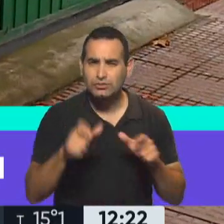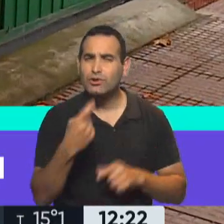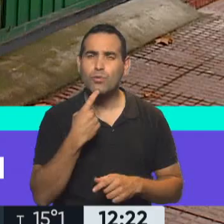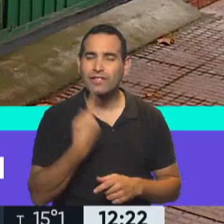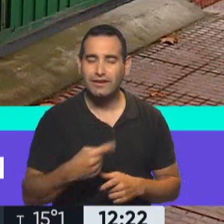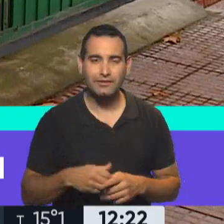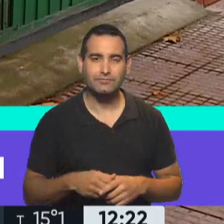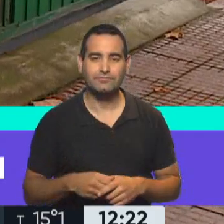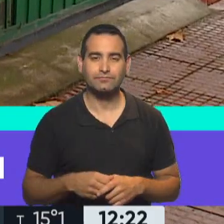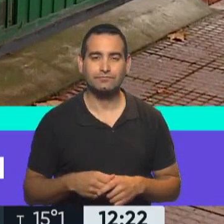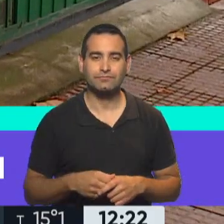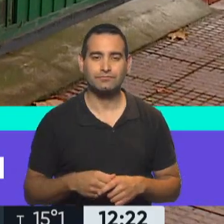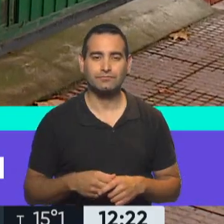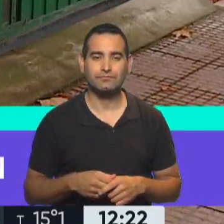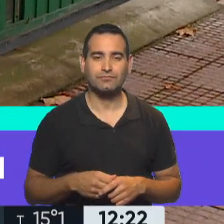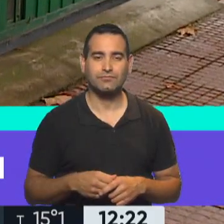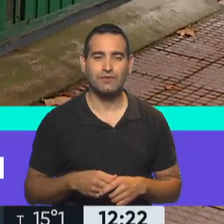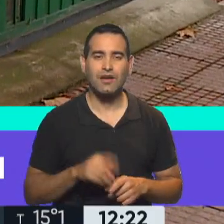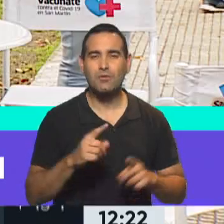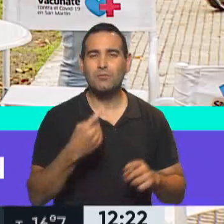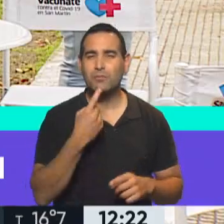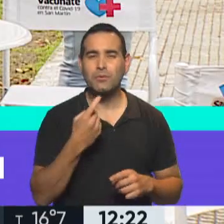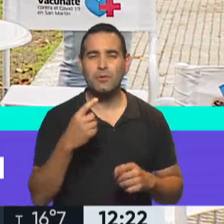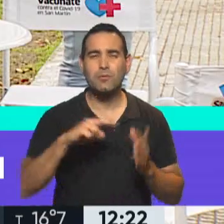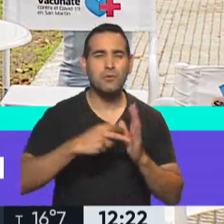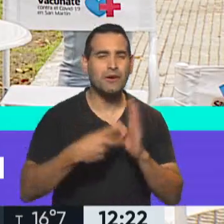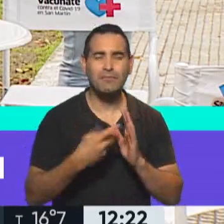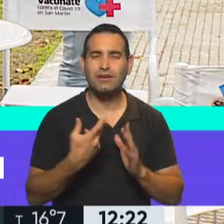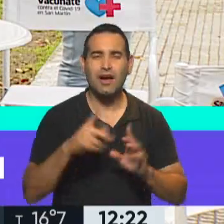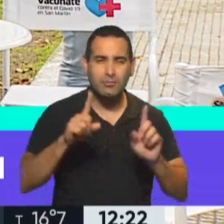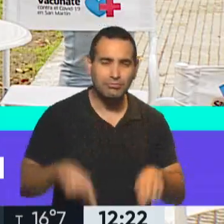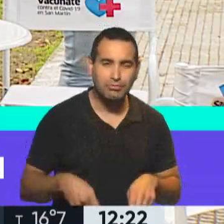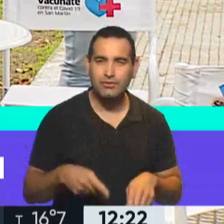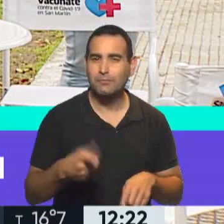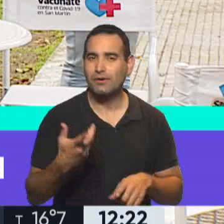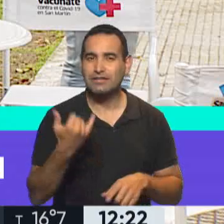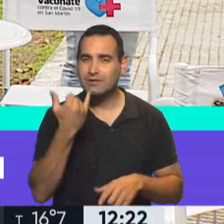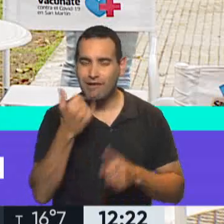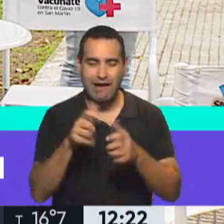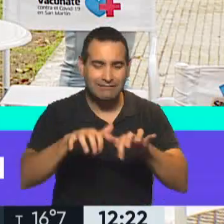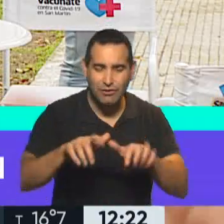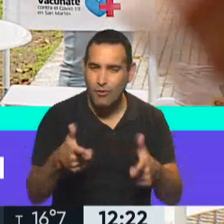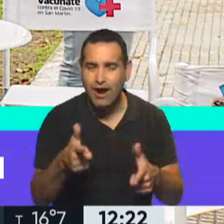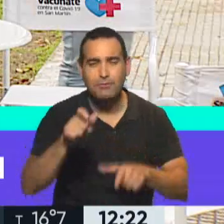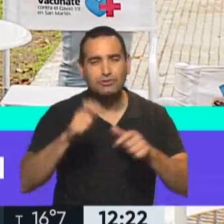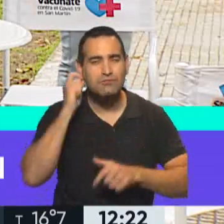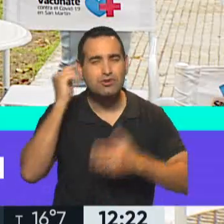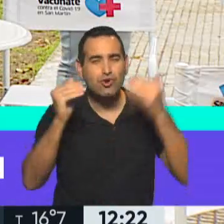vecinos, las más frecuentes? Bueno, muchos son problemas técnicos, desinformación, no manejan la tecnología, gente